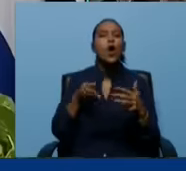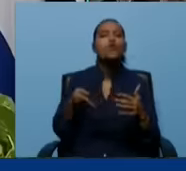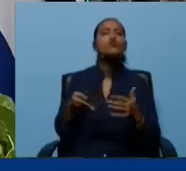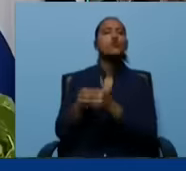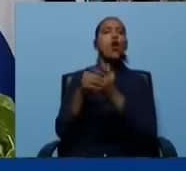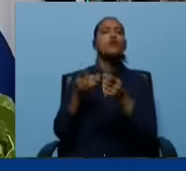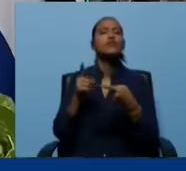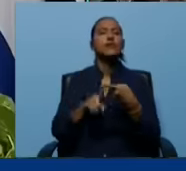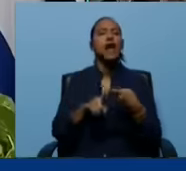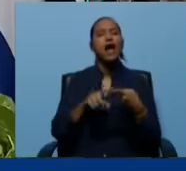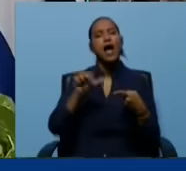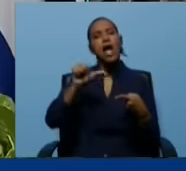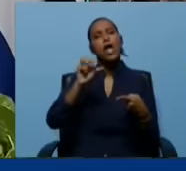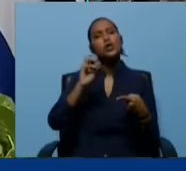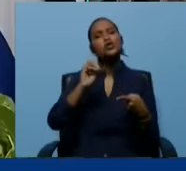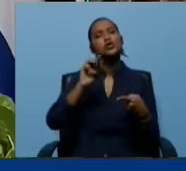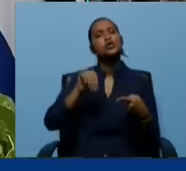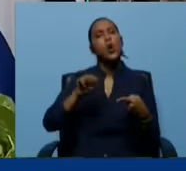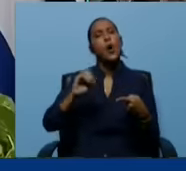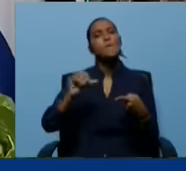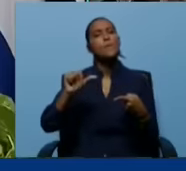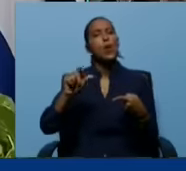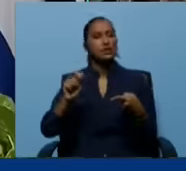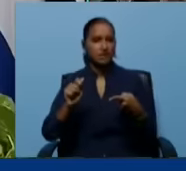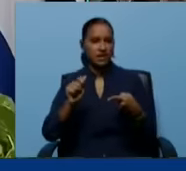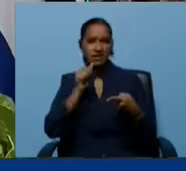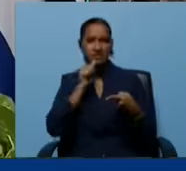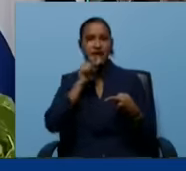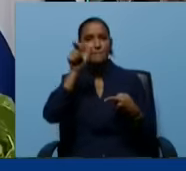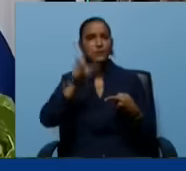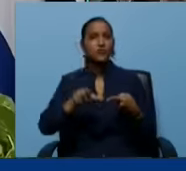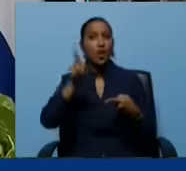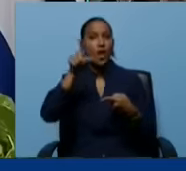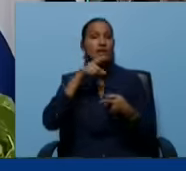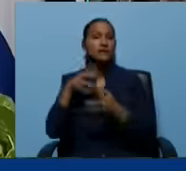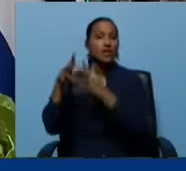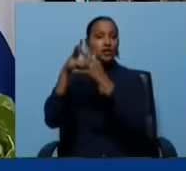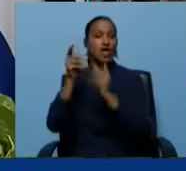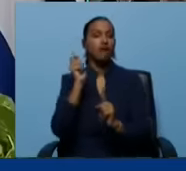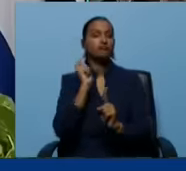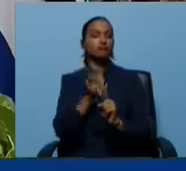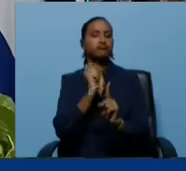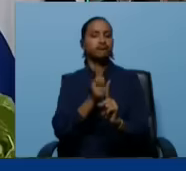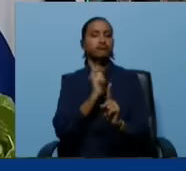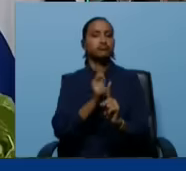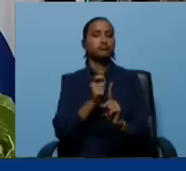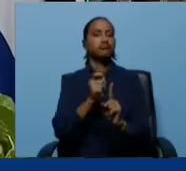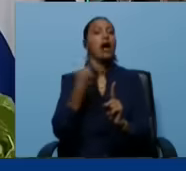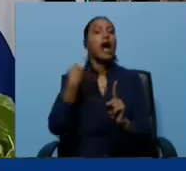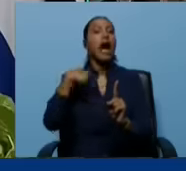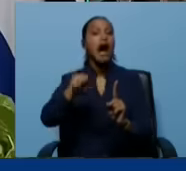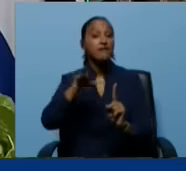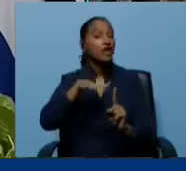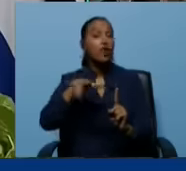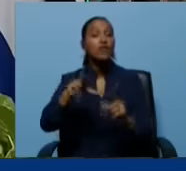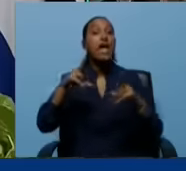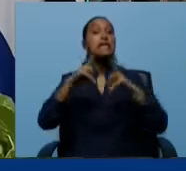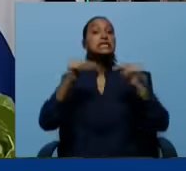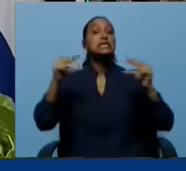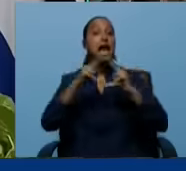Somoza, que era mantenido por los yanquis, que tenía tropas yanquis ahí en Nicaragua.